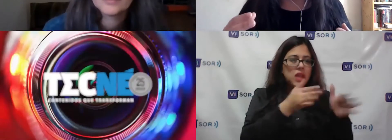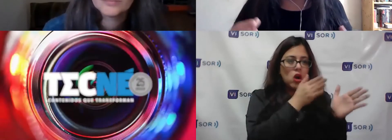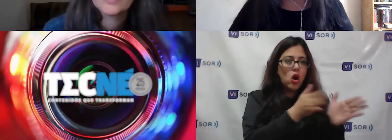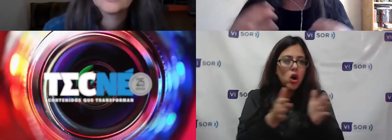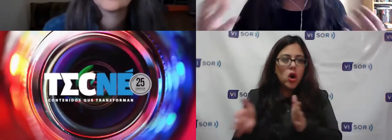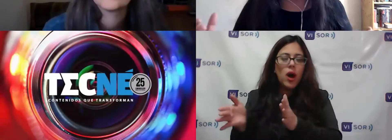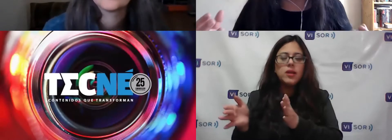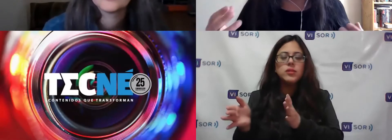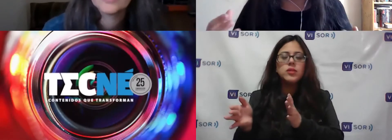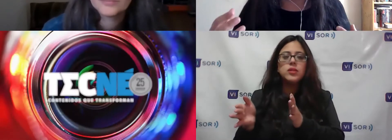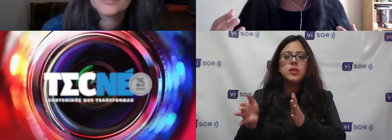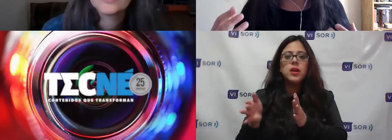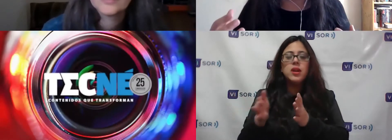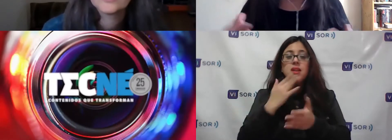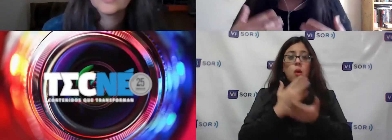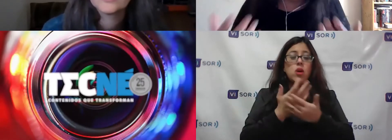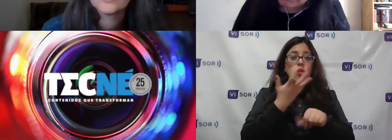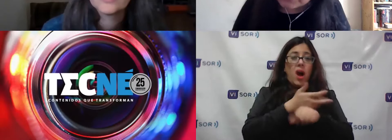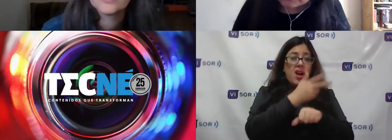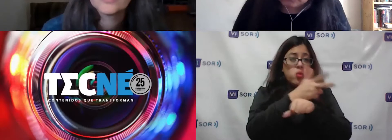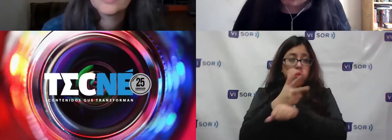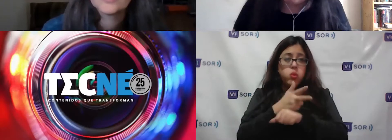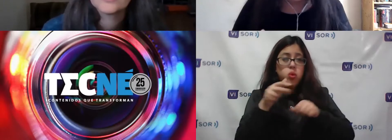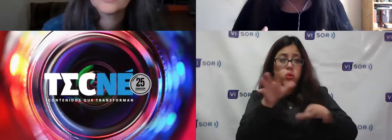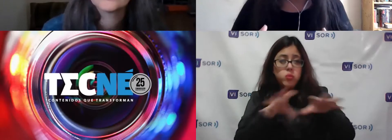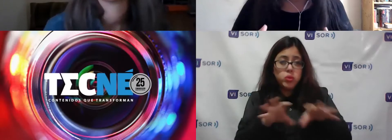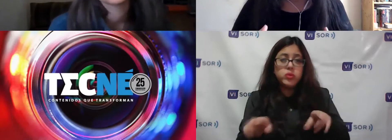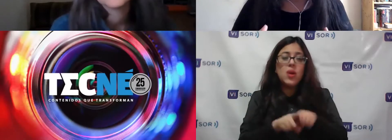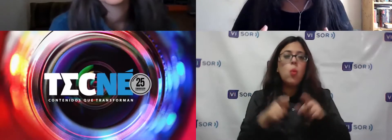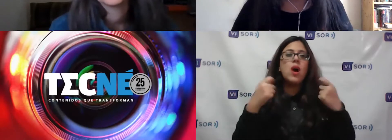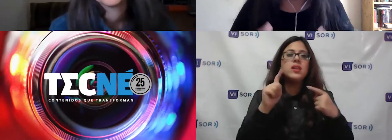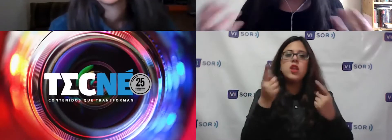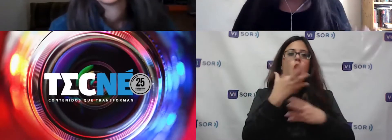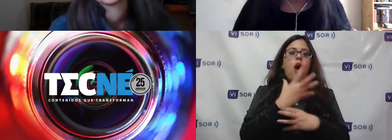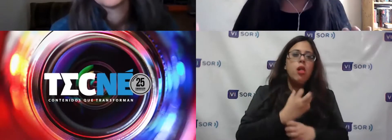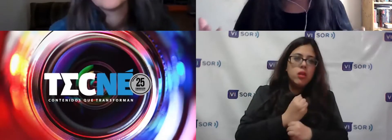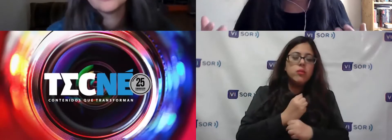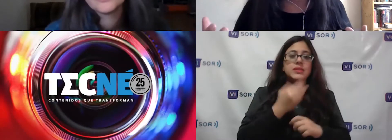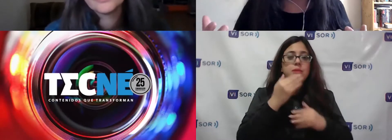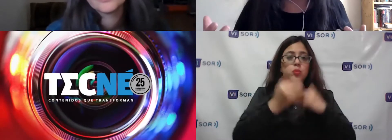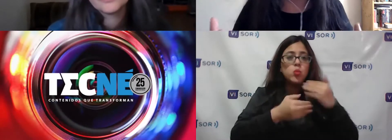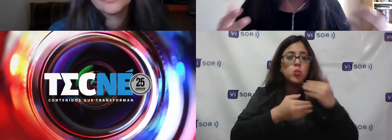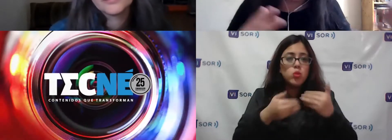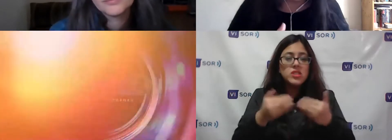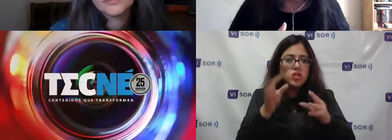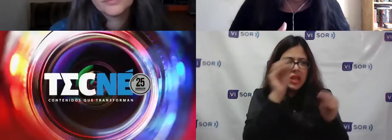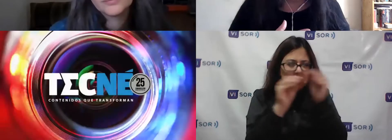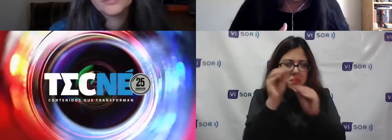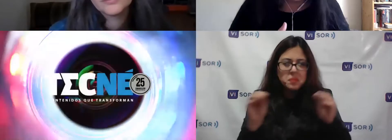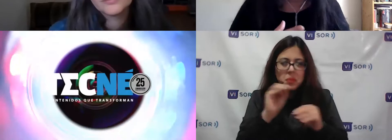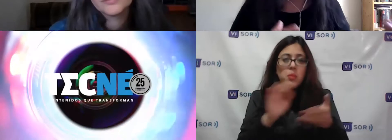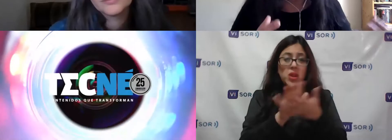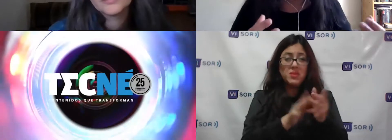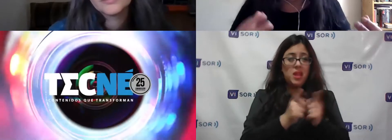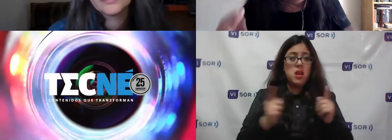tener mucho material tiene que entender también para frustrarse digo yo que el proceso de montaje por lo mismo va a ser si ya es largo de la